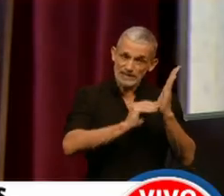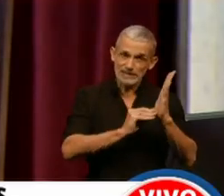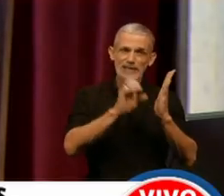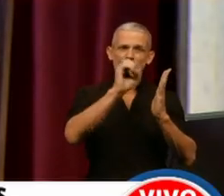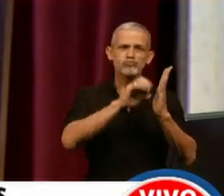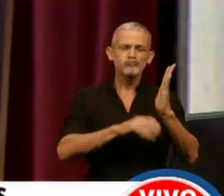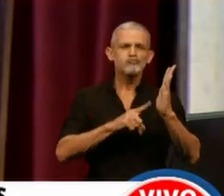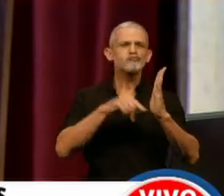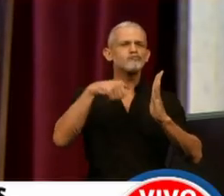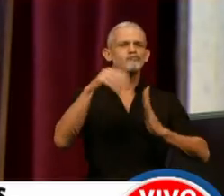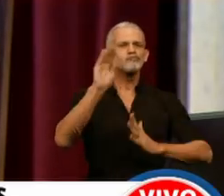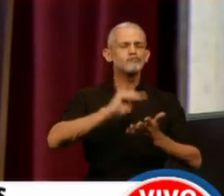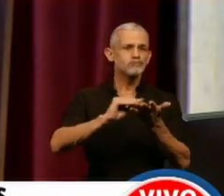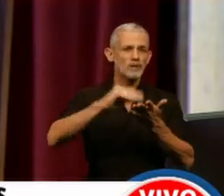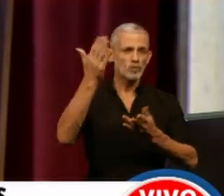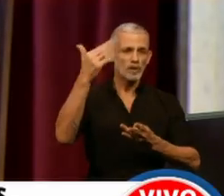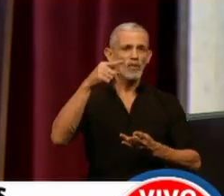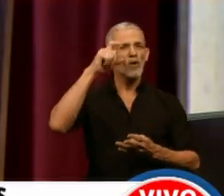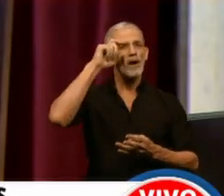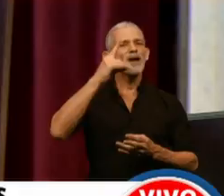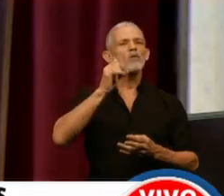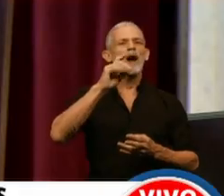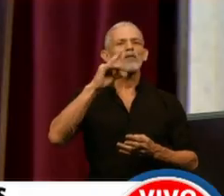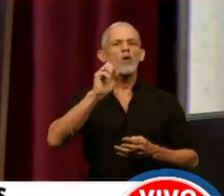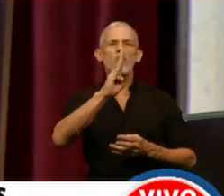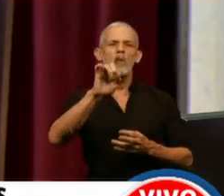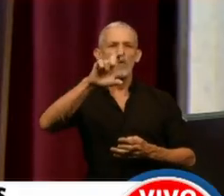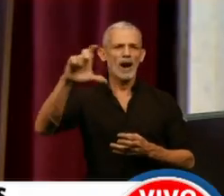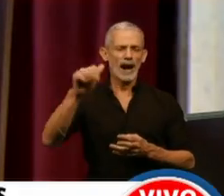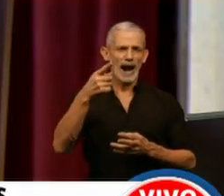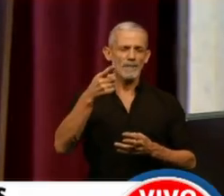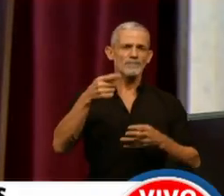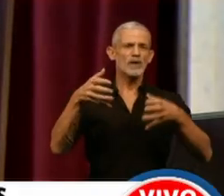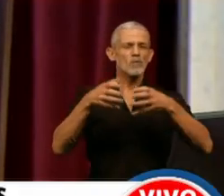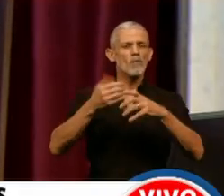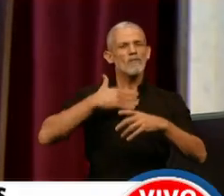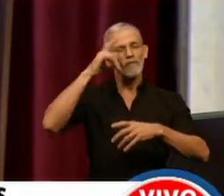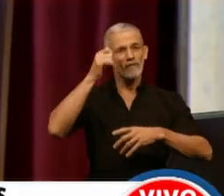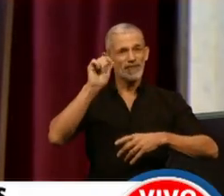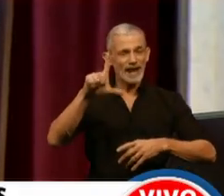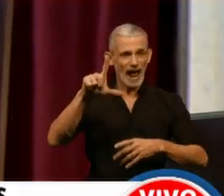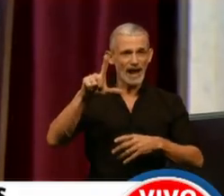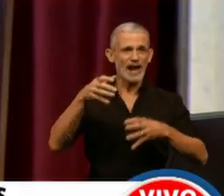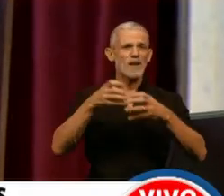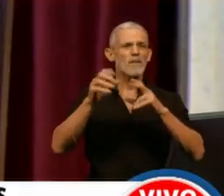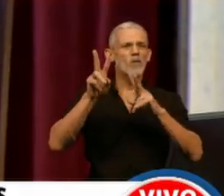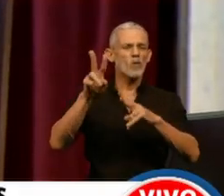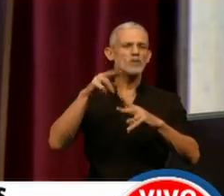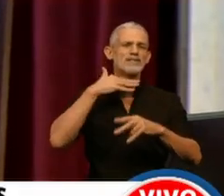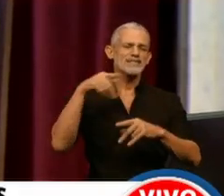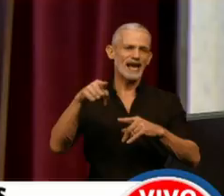damos la palabra al diputado eduardo bucca interbloque federal bloque justicialista